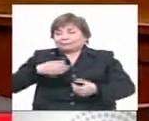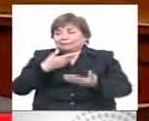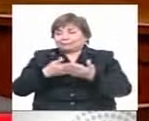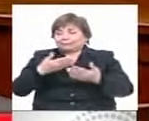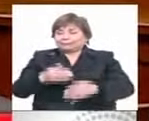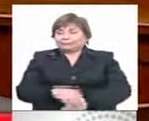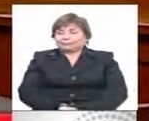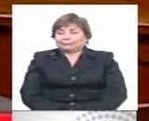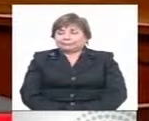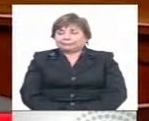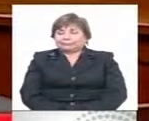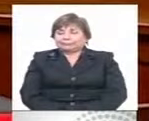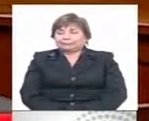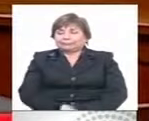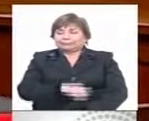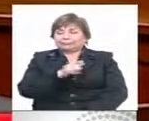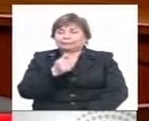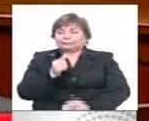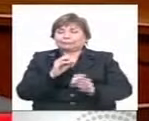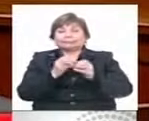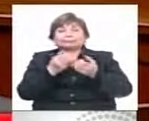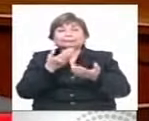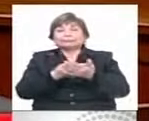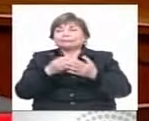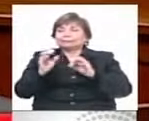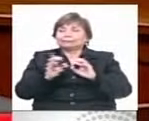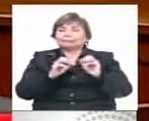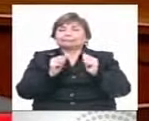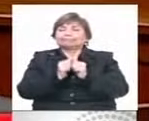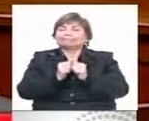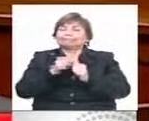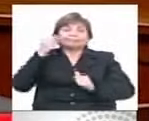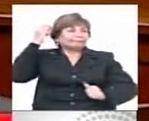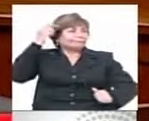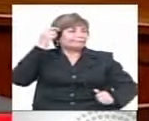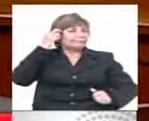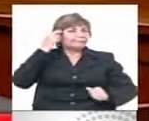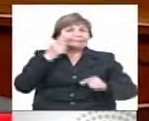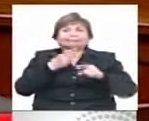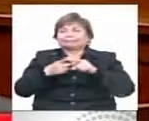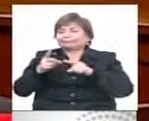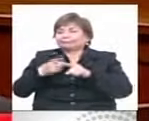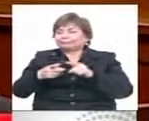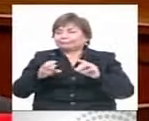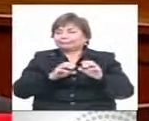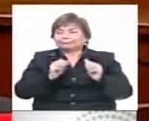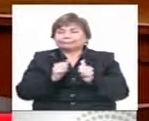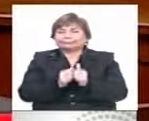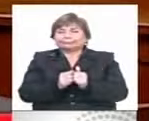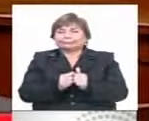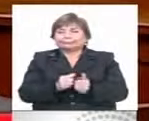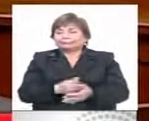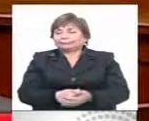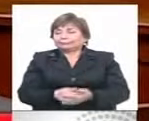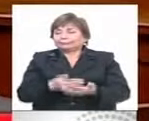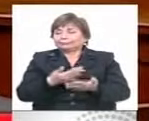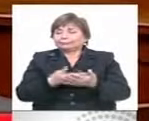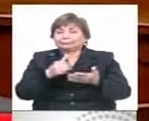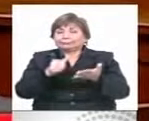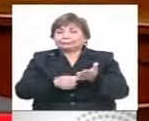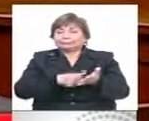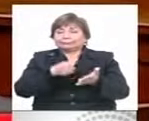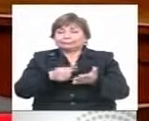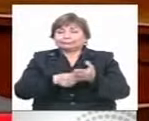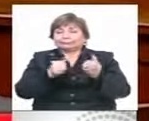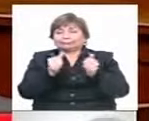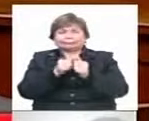priorizados. De otro lado, se elaborará la Política Nacional Multisectorial de la Pequeña Minería y Minería Artesanal,